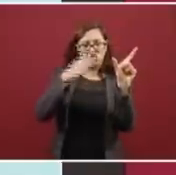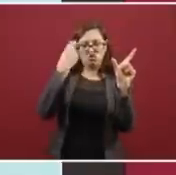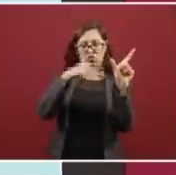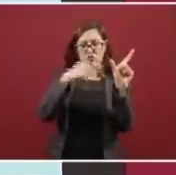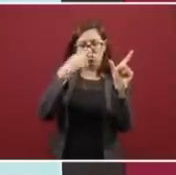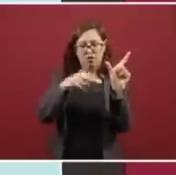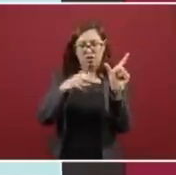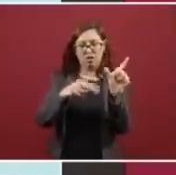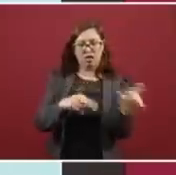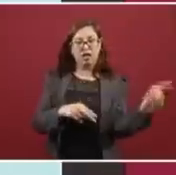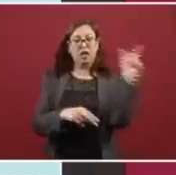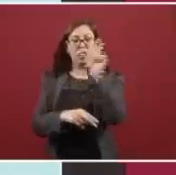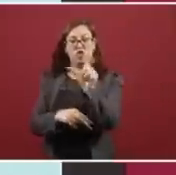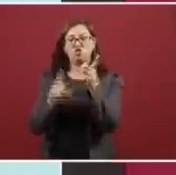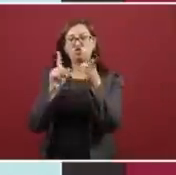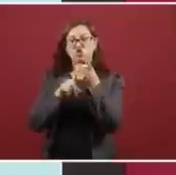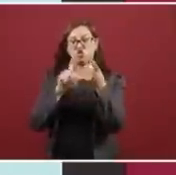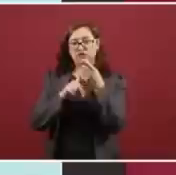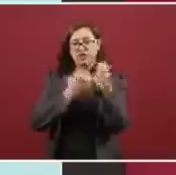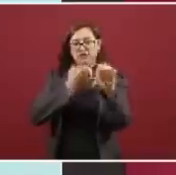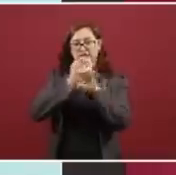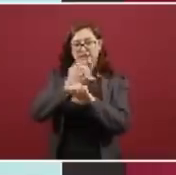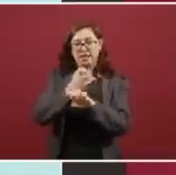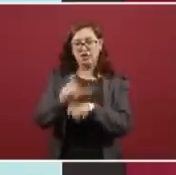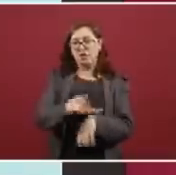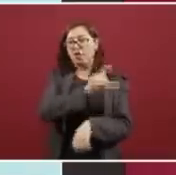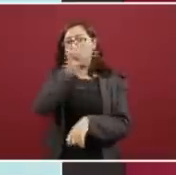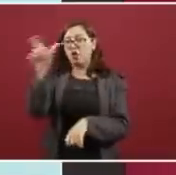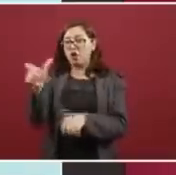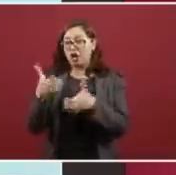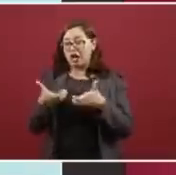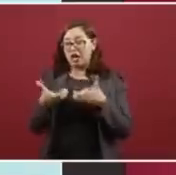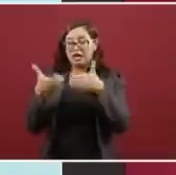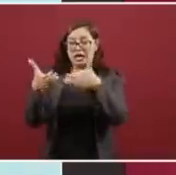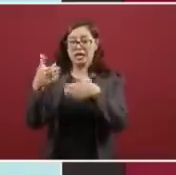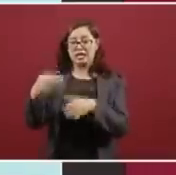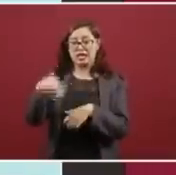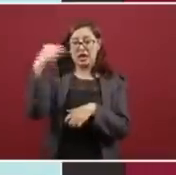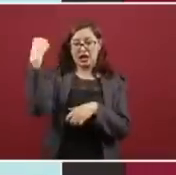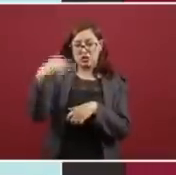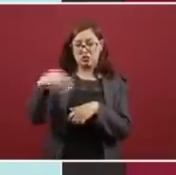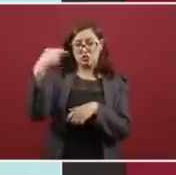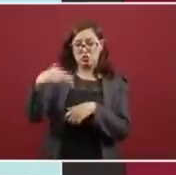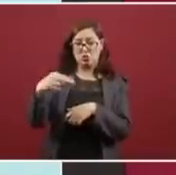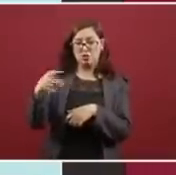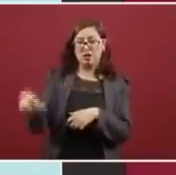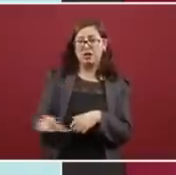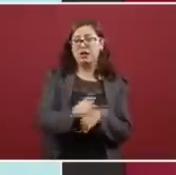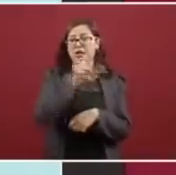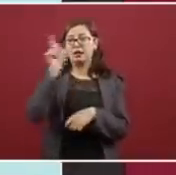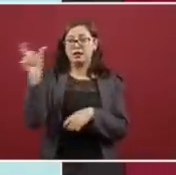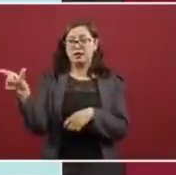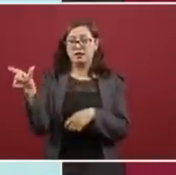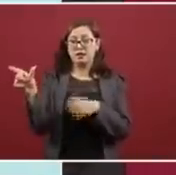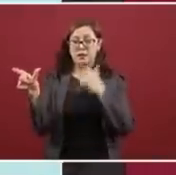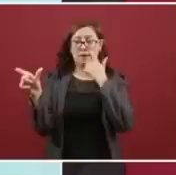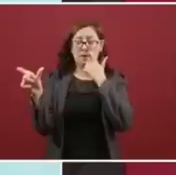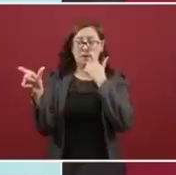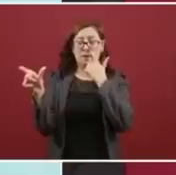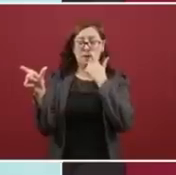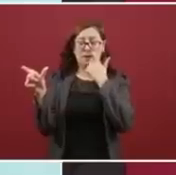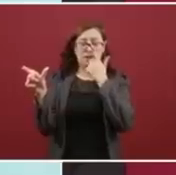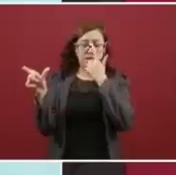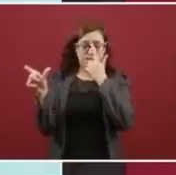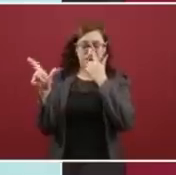jose en fresnillo zacatecas carretera fresnillo bañón kilómetro 7.5 está a